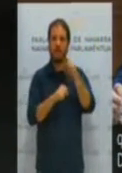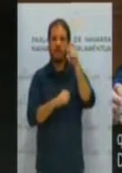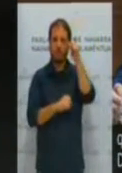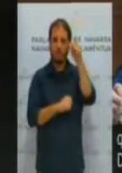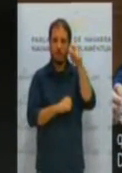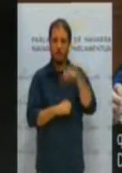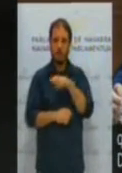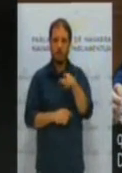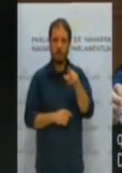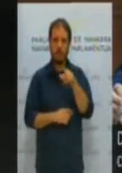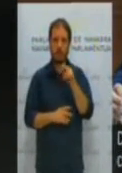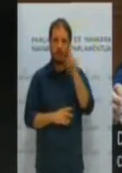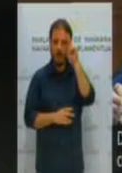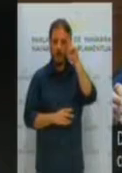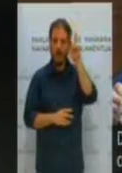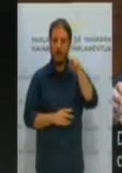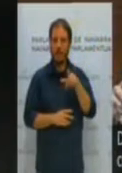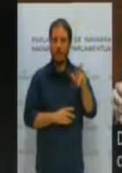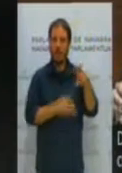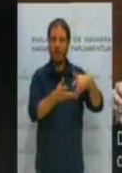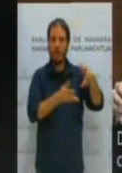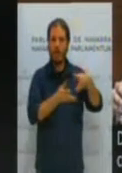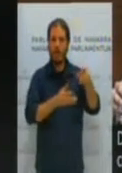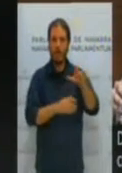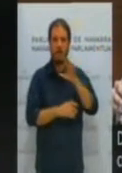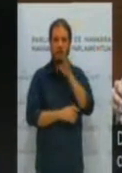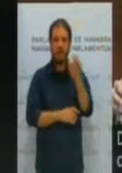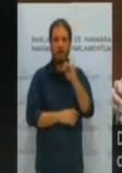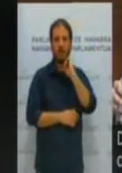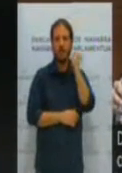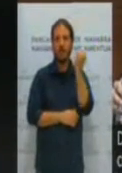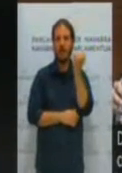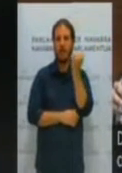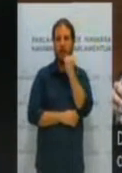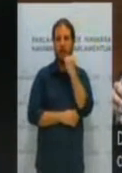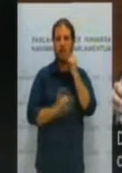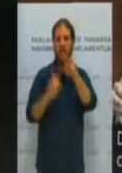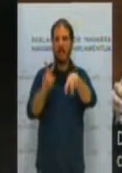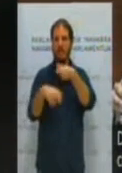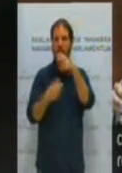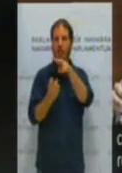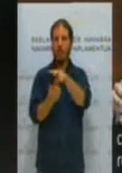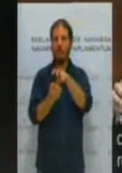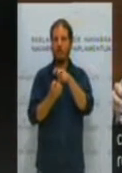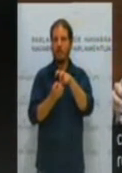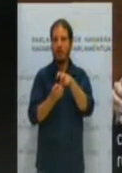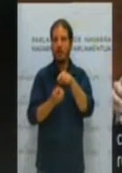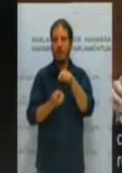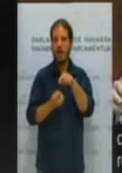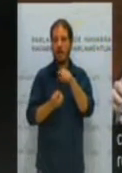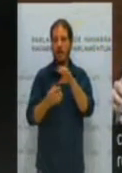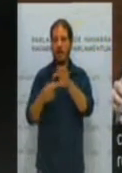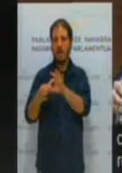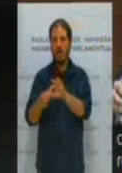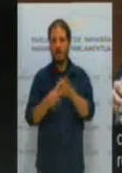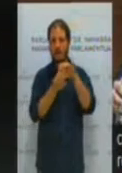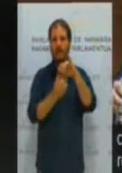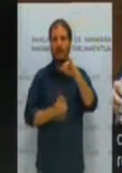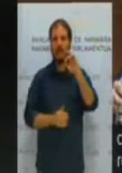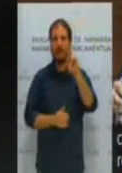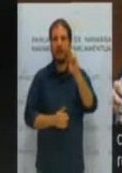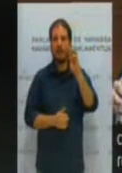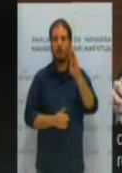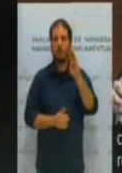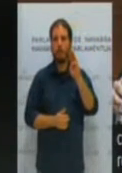que con razón se quejaban de la reforma fiscal relativa al IRPF. Les